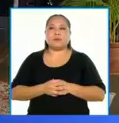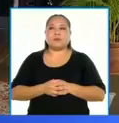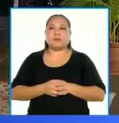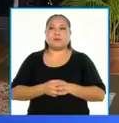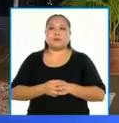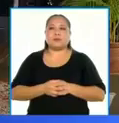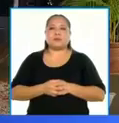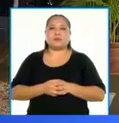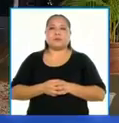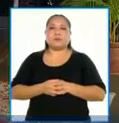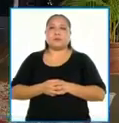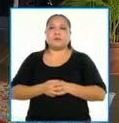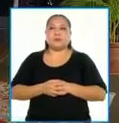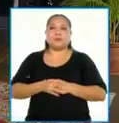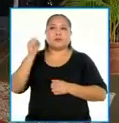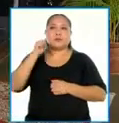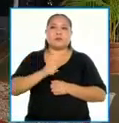Sí.